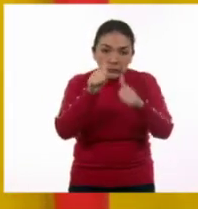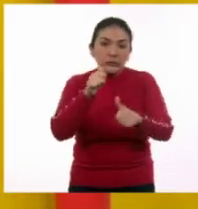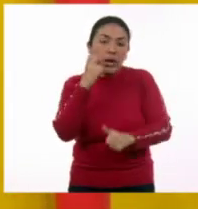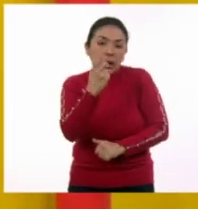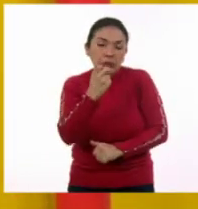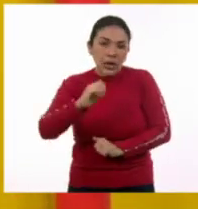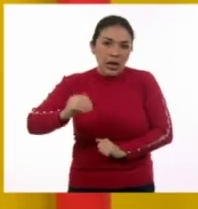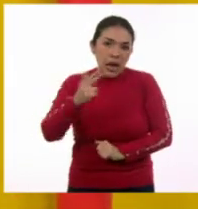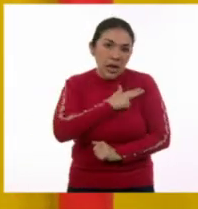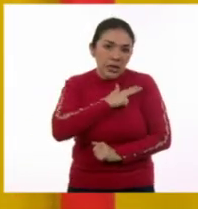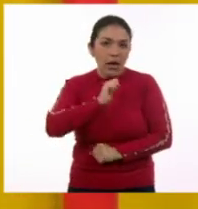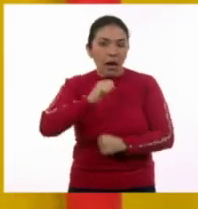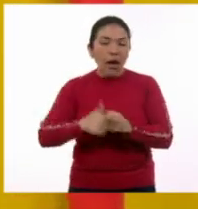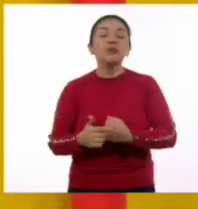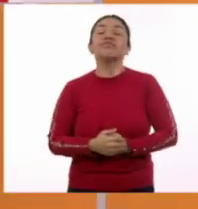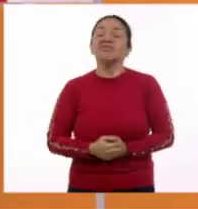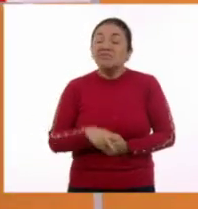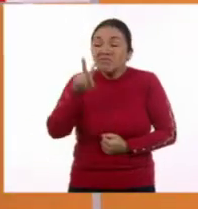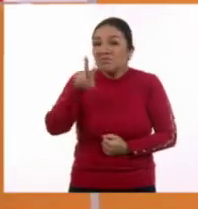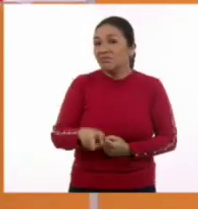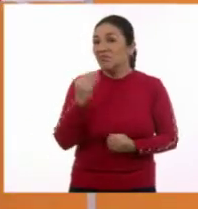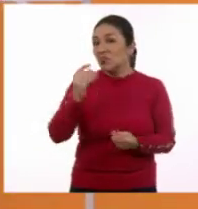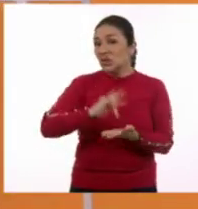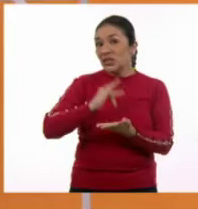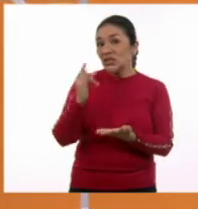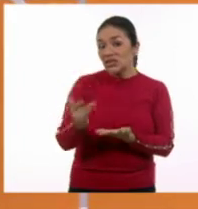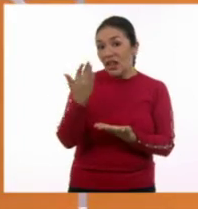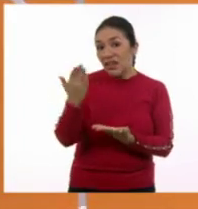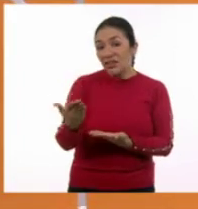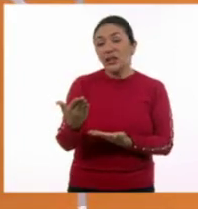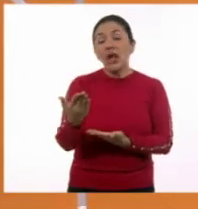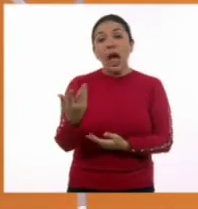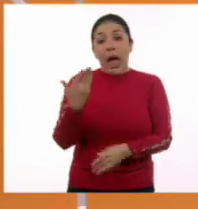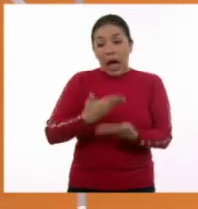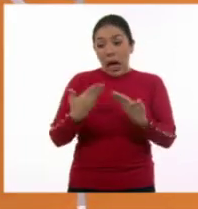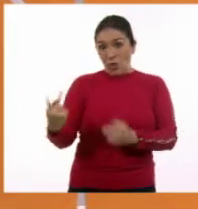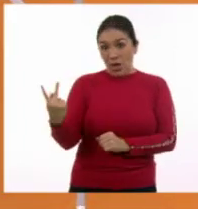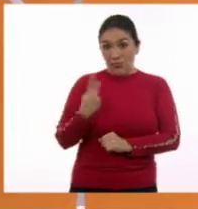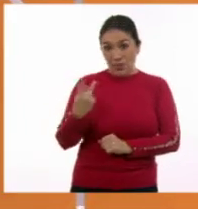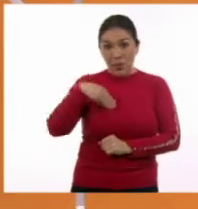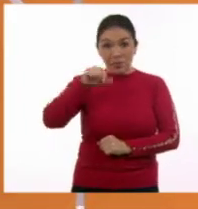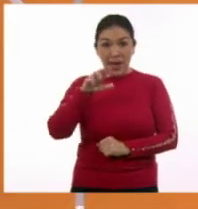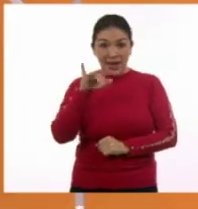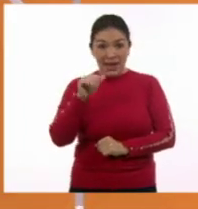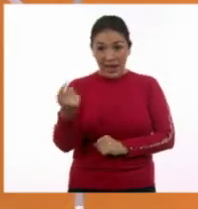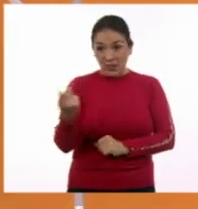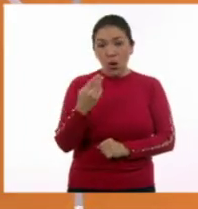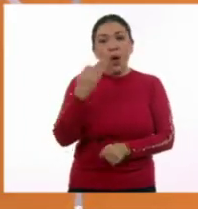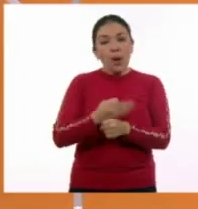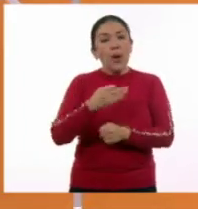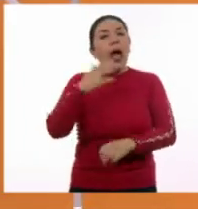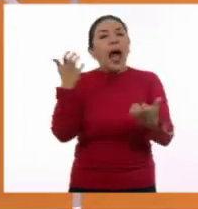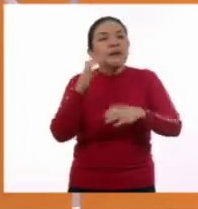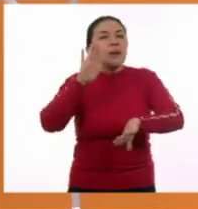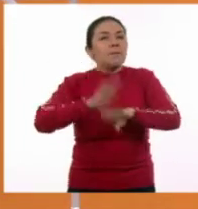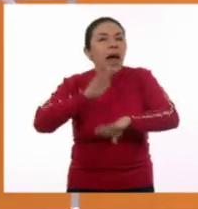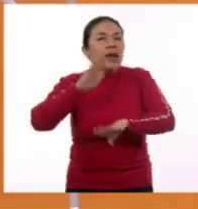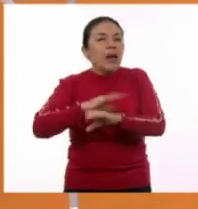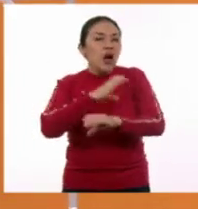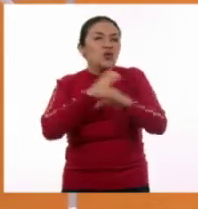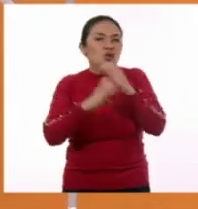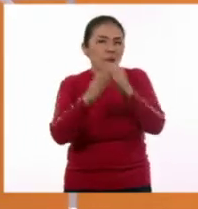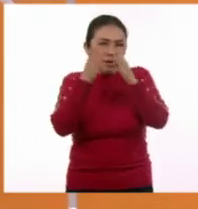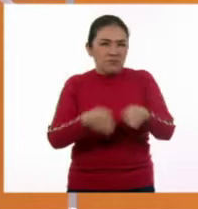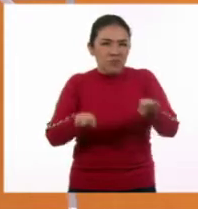de emergencias exacto pues muchísimas gracias al dúo de mariana y yo nos vamos a quedar aquí porque todavía vamos a realizar algunos puntitos